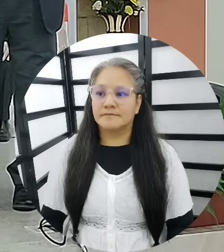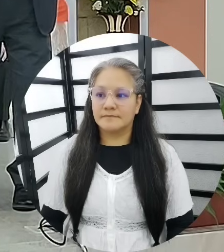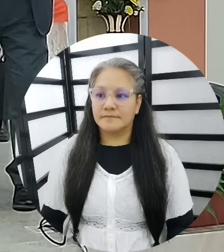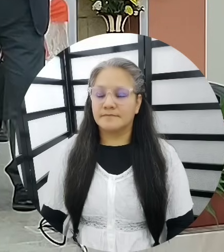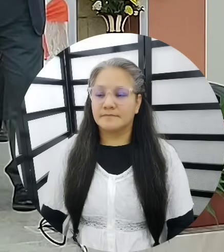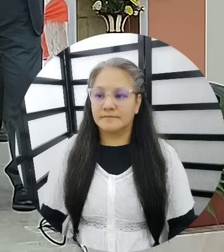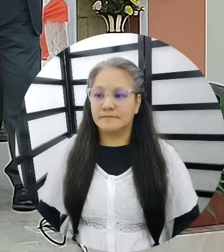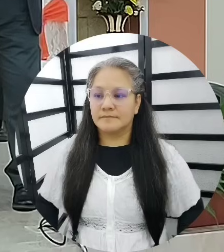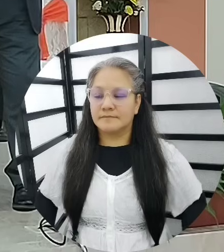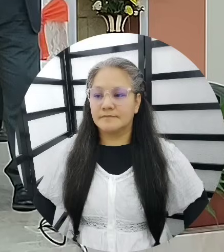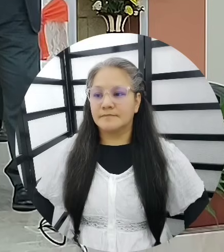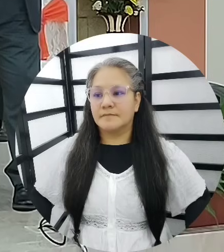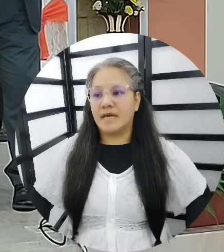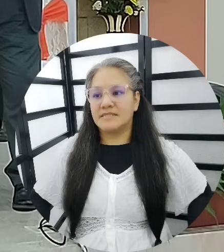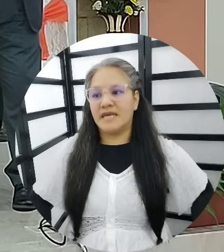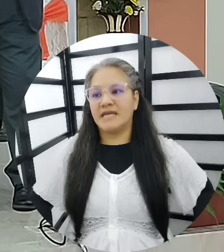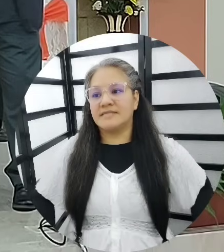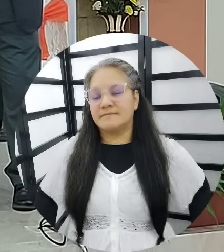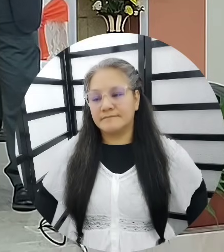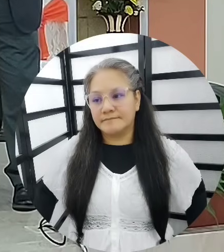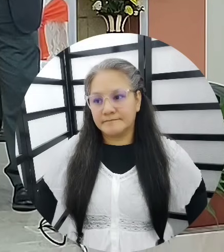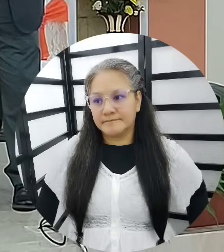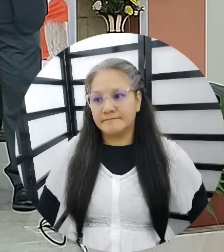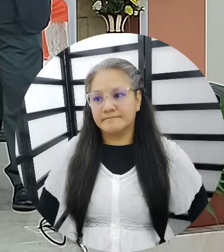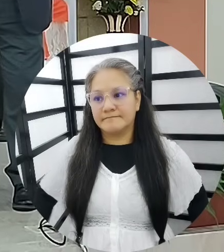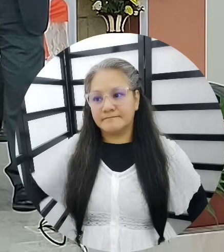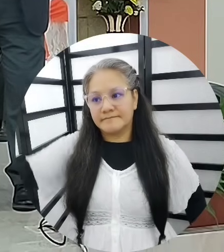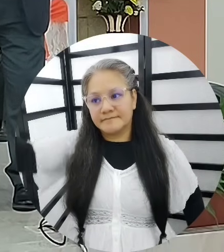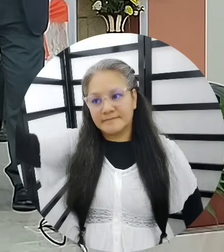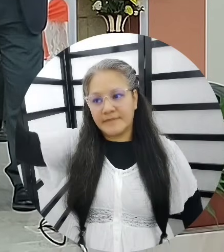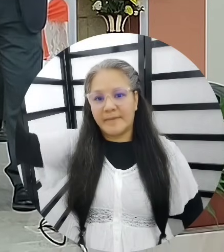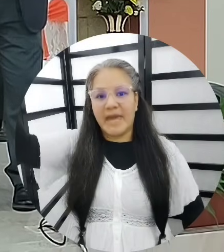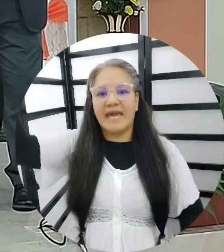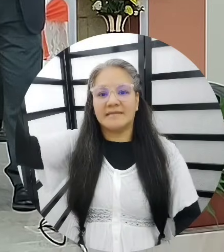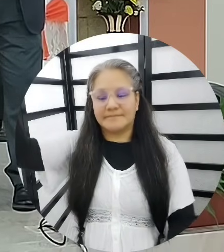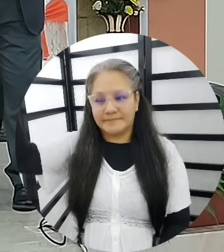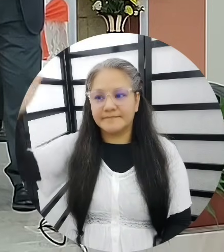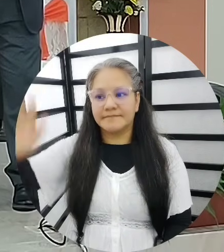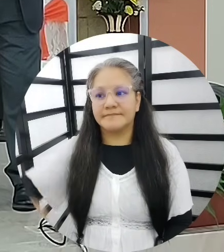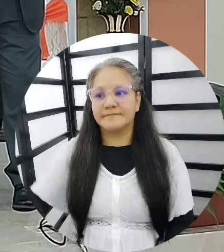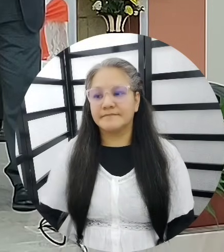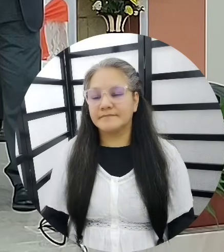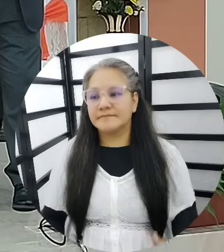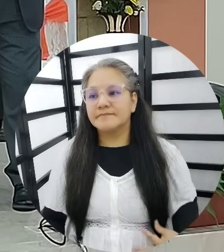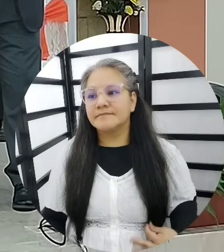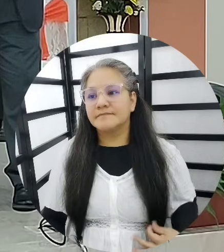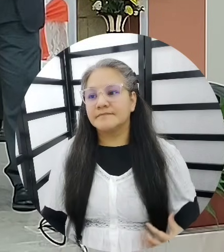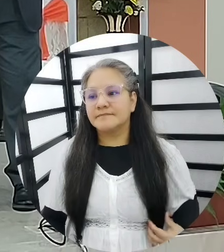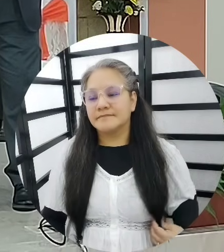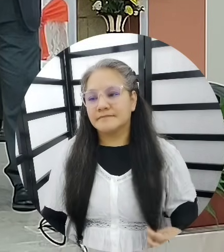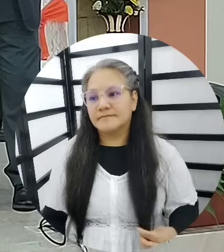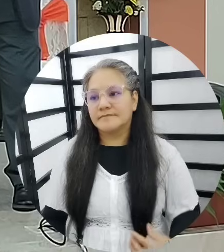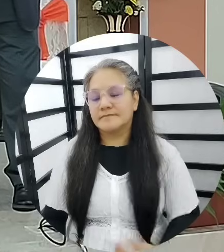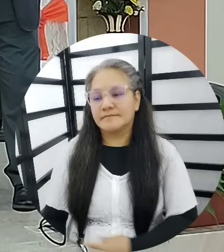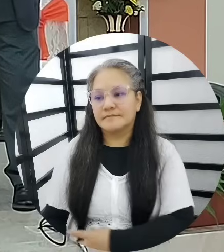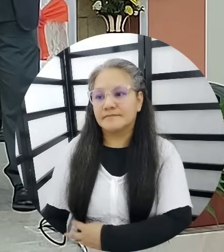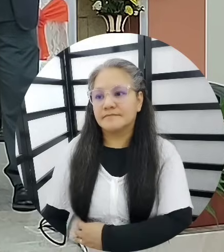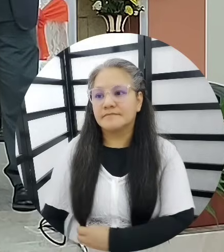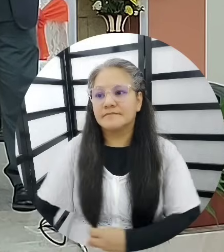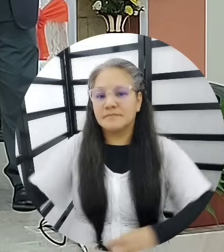formarnos. Amén. Formar nuestro carácter, hacernos madurar y conocer más a